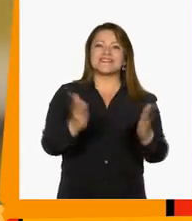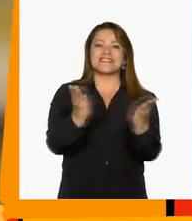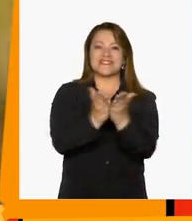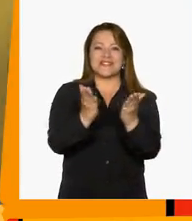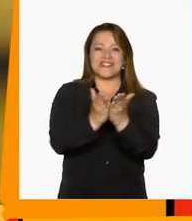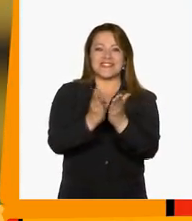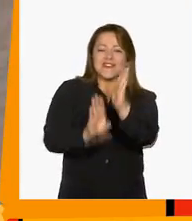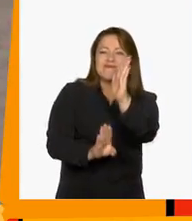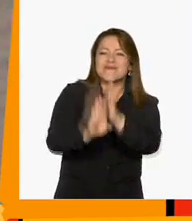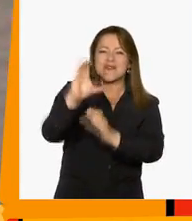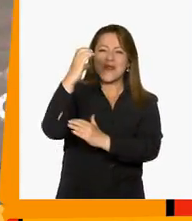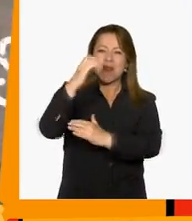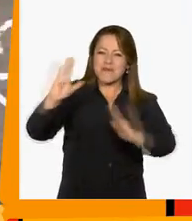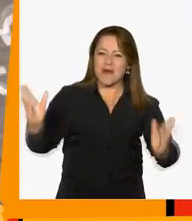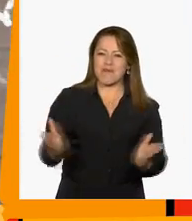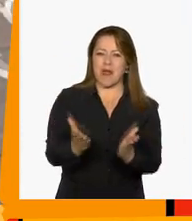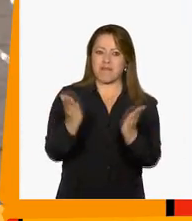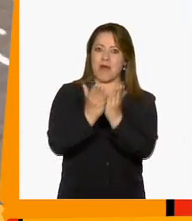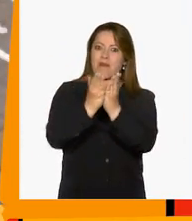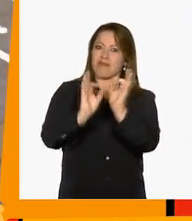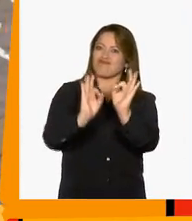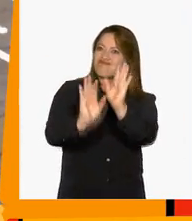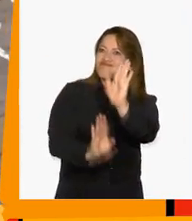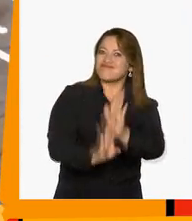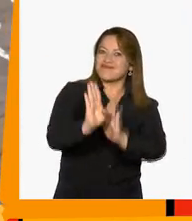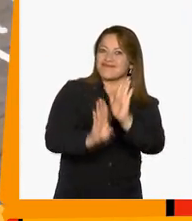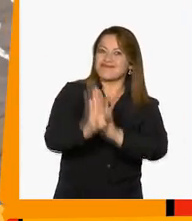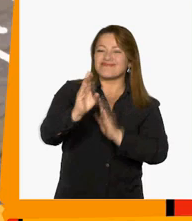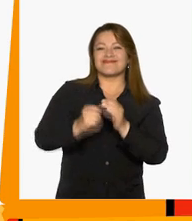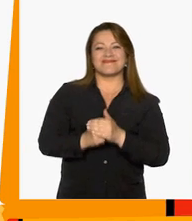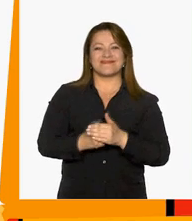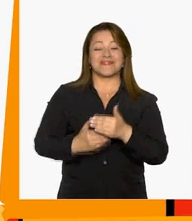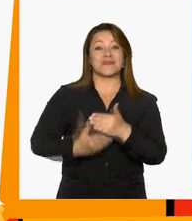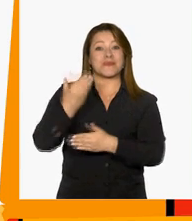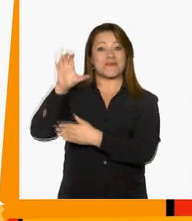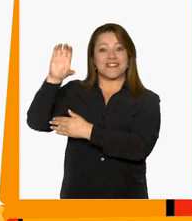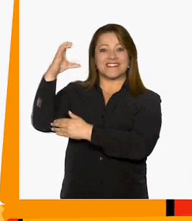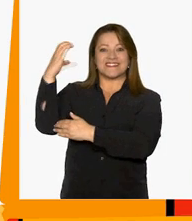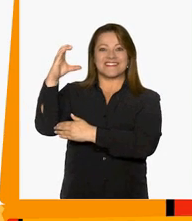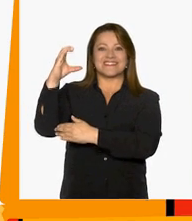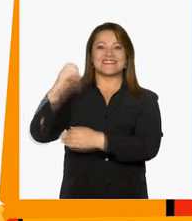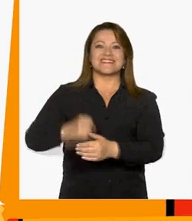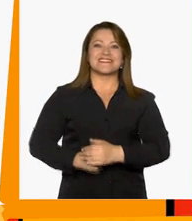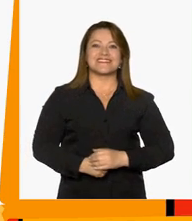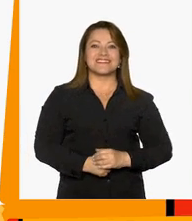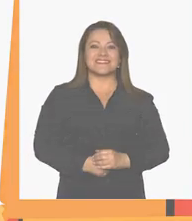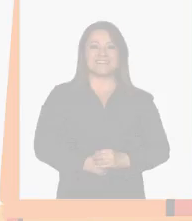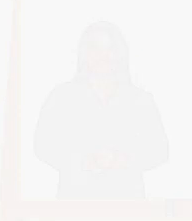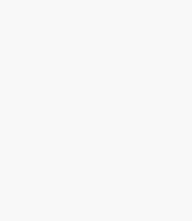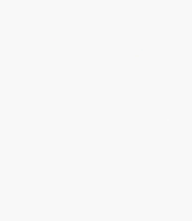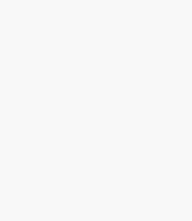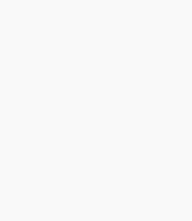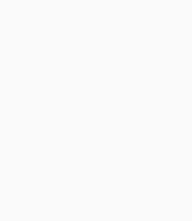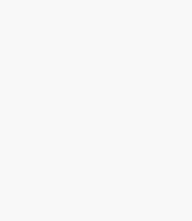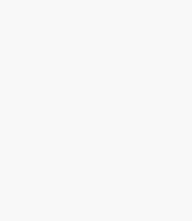más cercano o en tu Secretaría de Educación. Y hagamos de Colombia la más educada. Todos por un nuevo país.